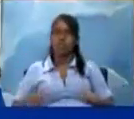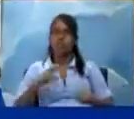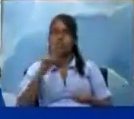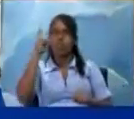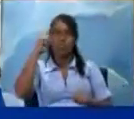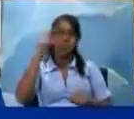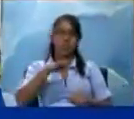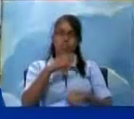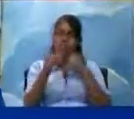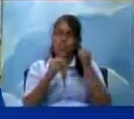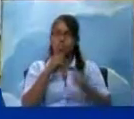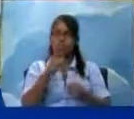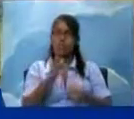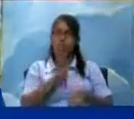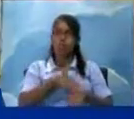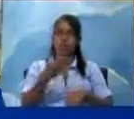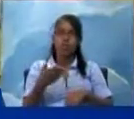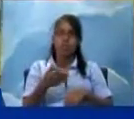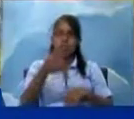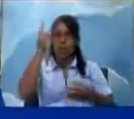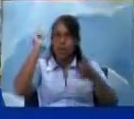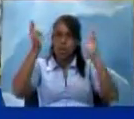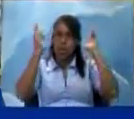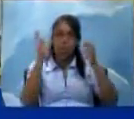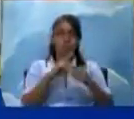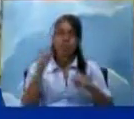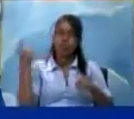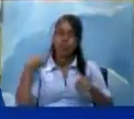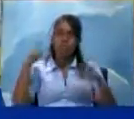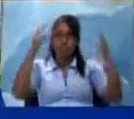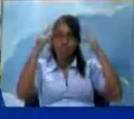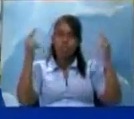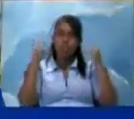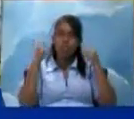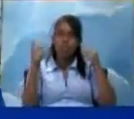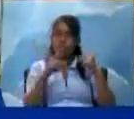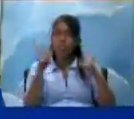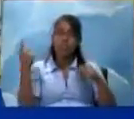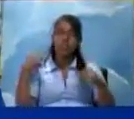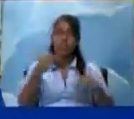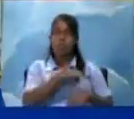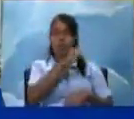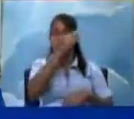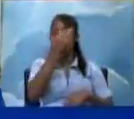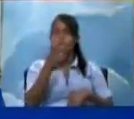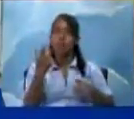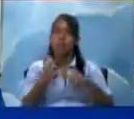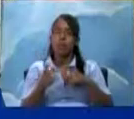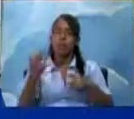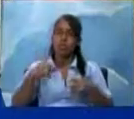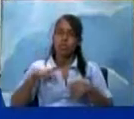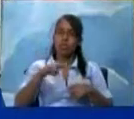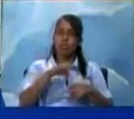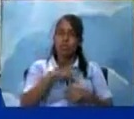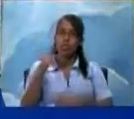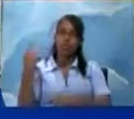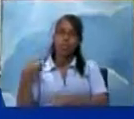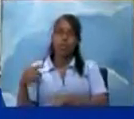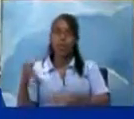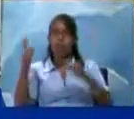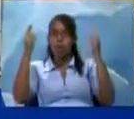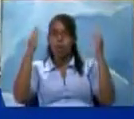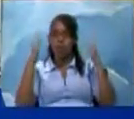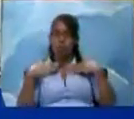está haciendo mal, porque el burro no tiene conciencia, no tiene espíritu, pero nosotros tenemos